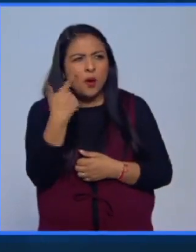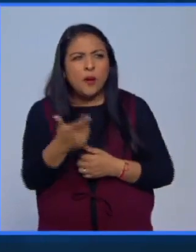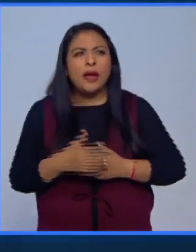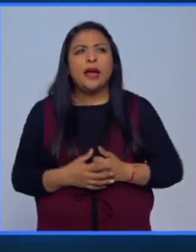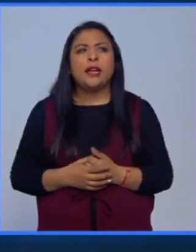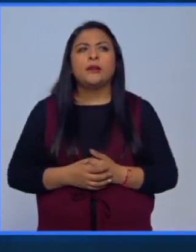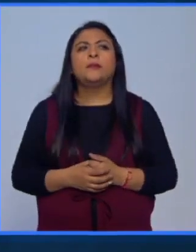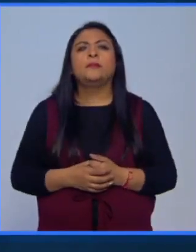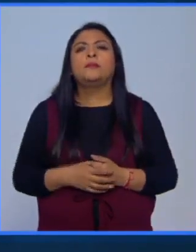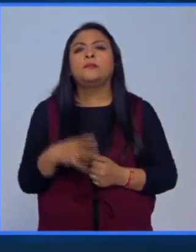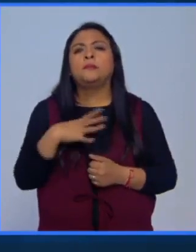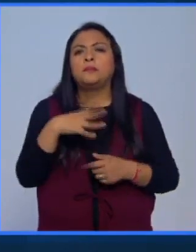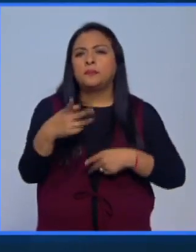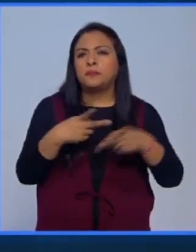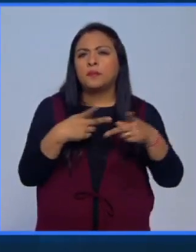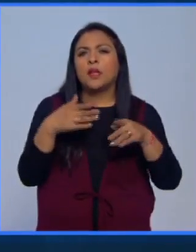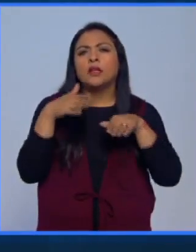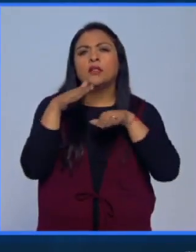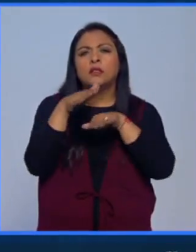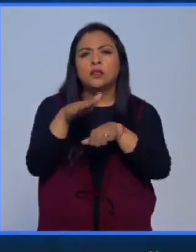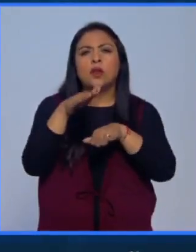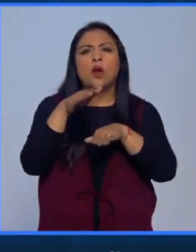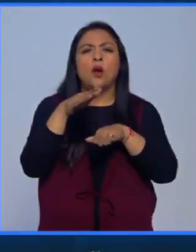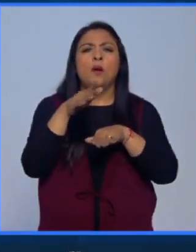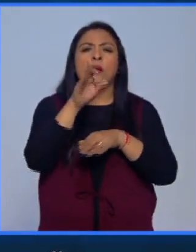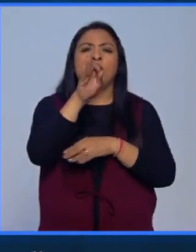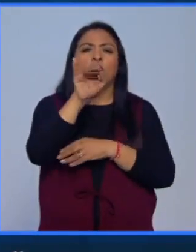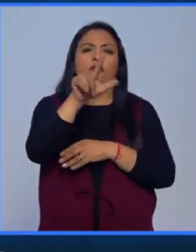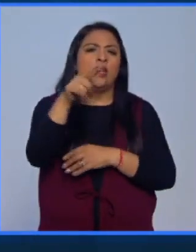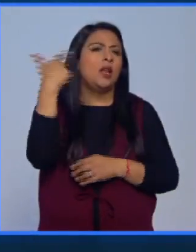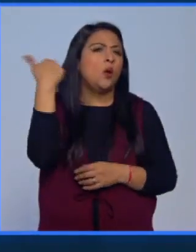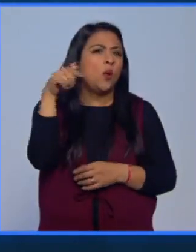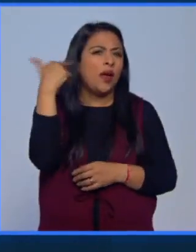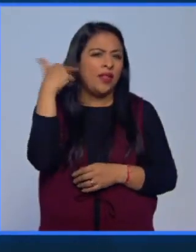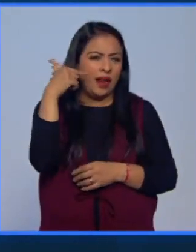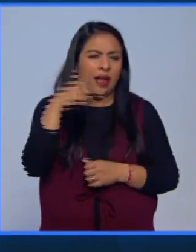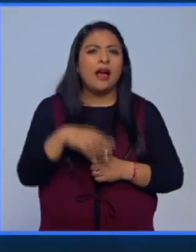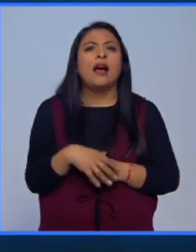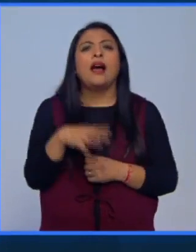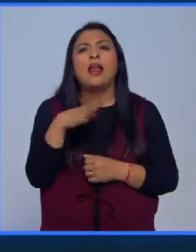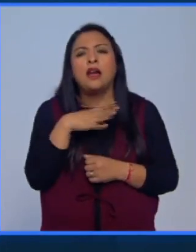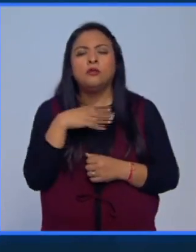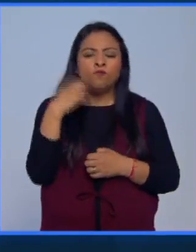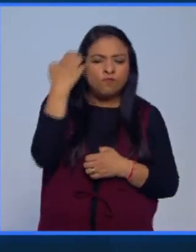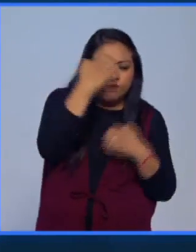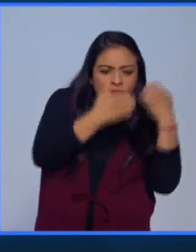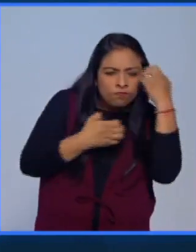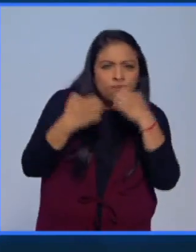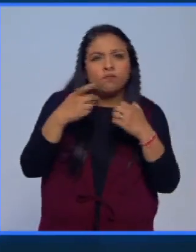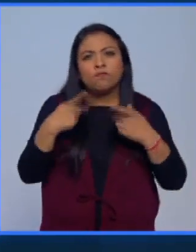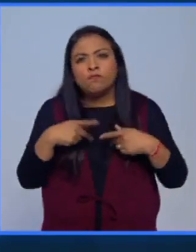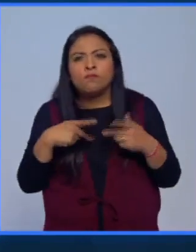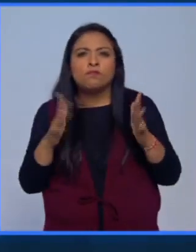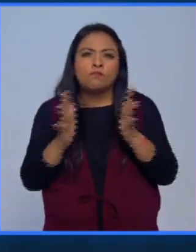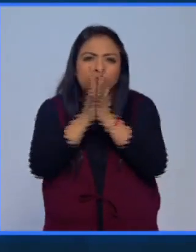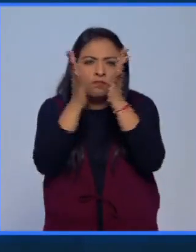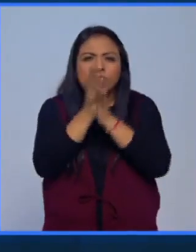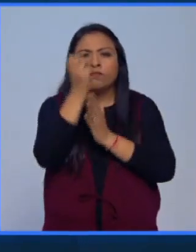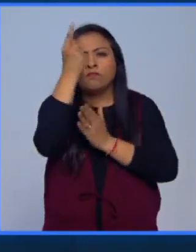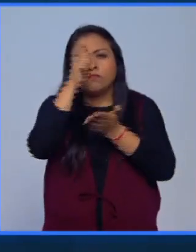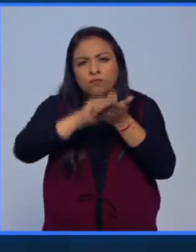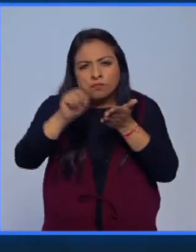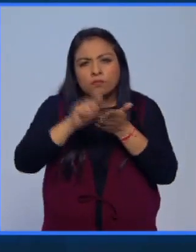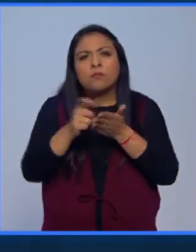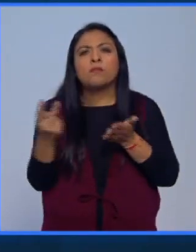que hemos preparado en torno a la Feria del Libro de Guadalajara. Hemos estado haciendo una revisión de los participantes, de los autores, de las